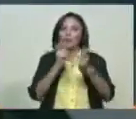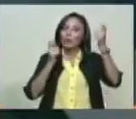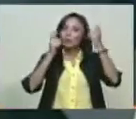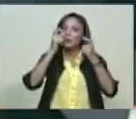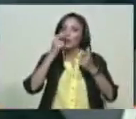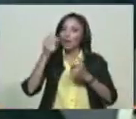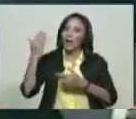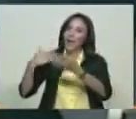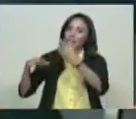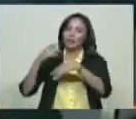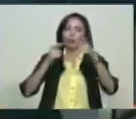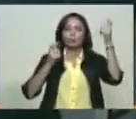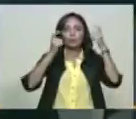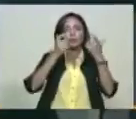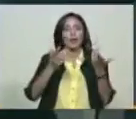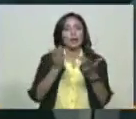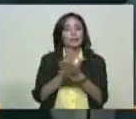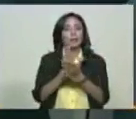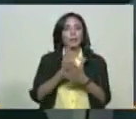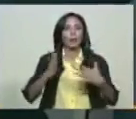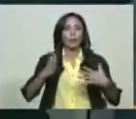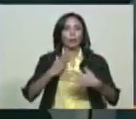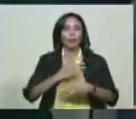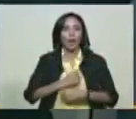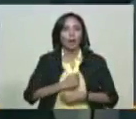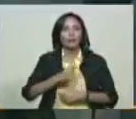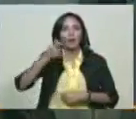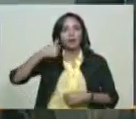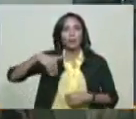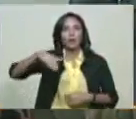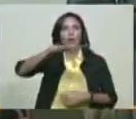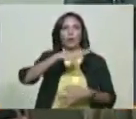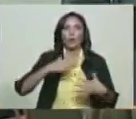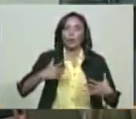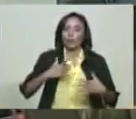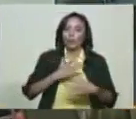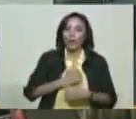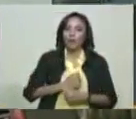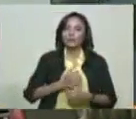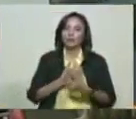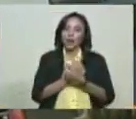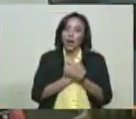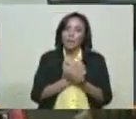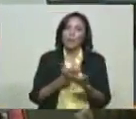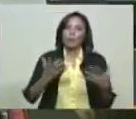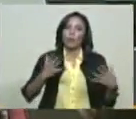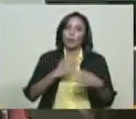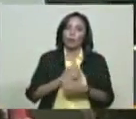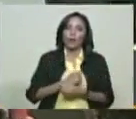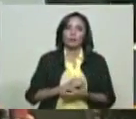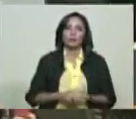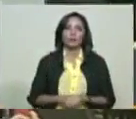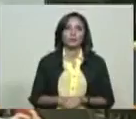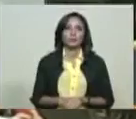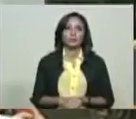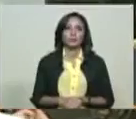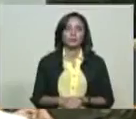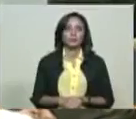siempre hay que confiar en el pueblo en un sentimiento hay que confiar en nuestro pueblo